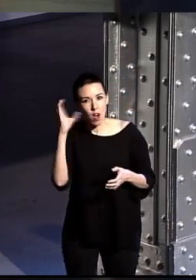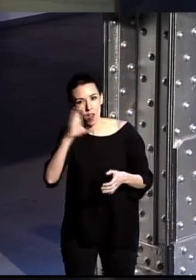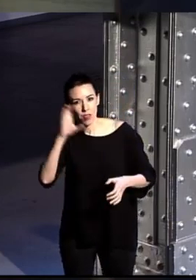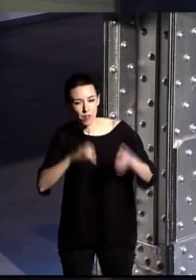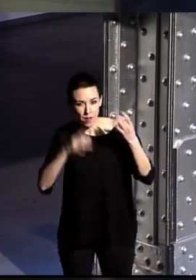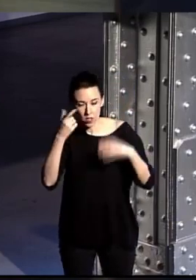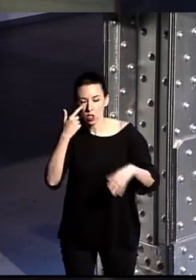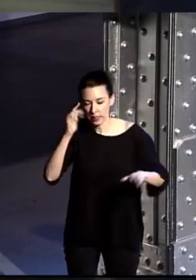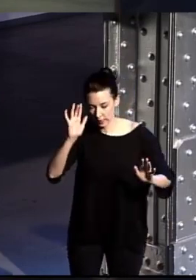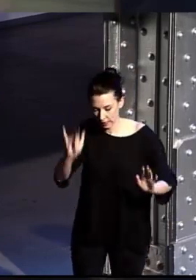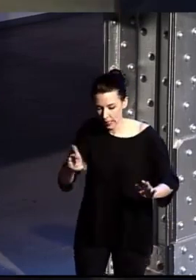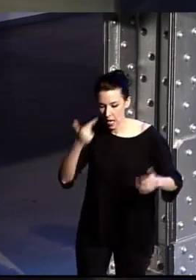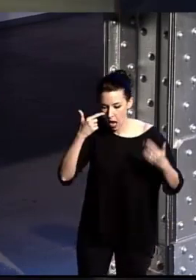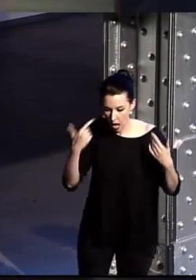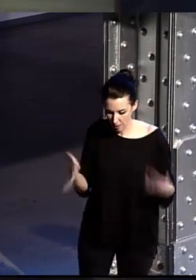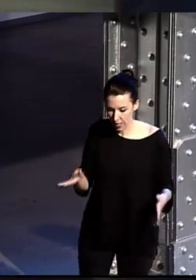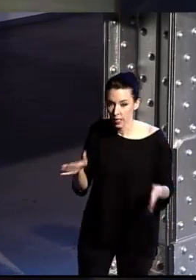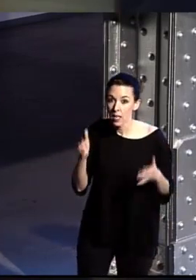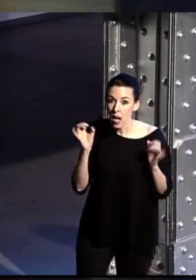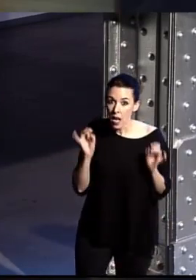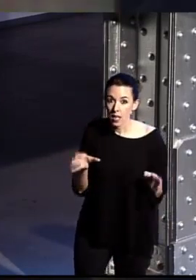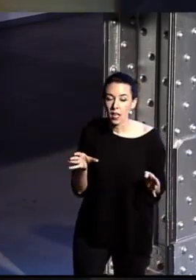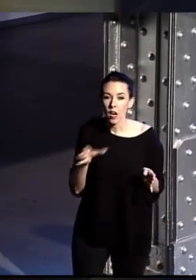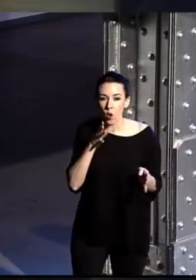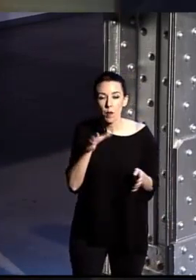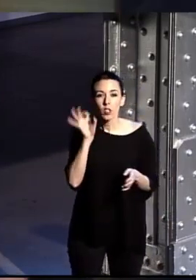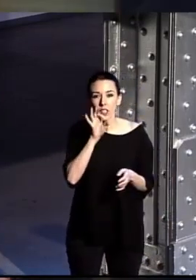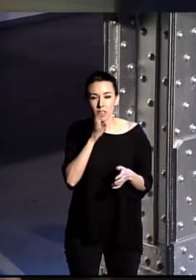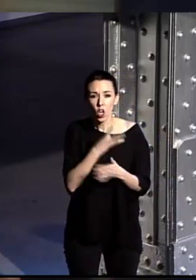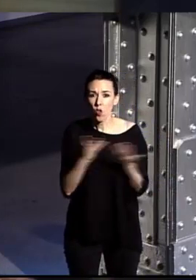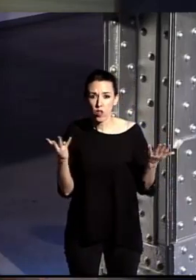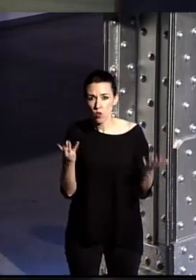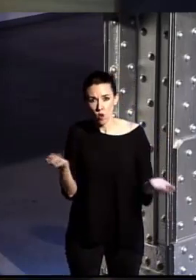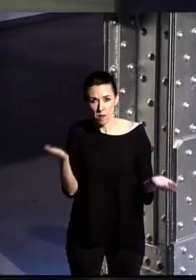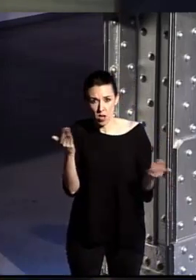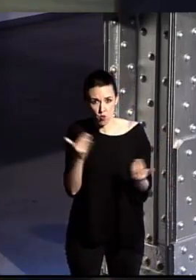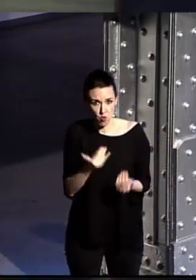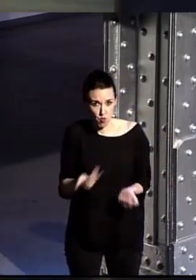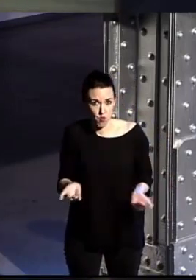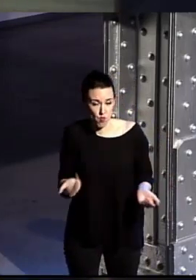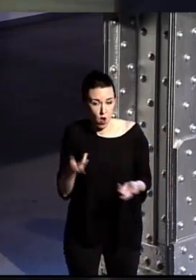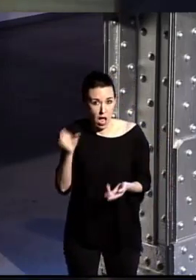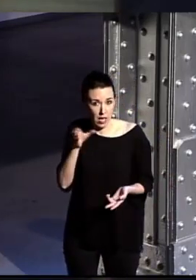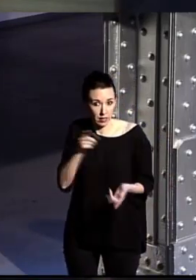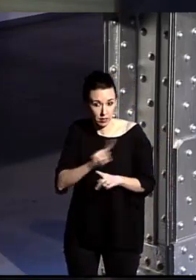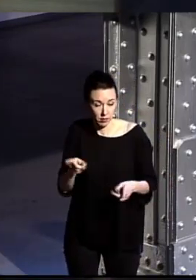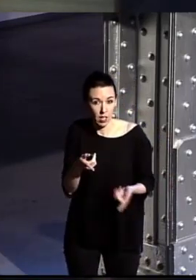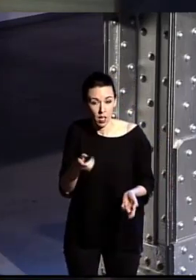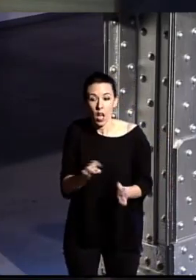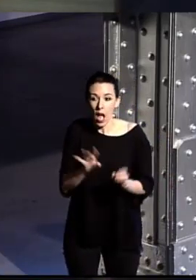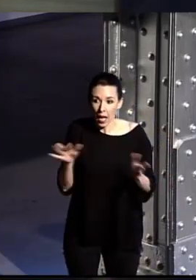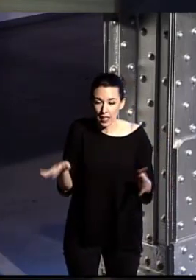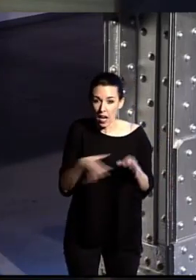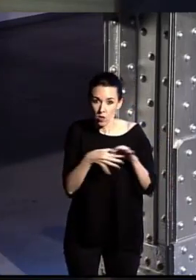yo creo. Sí, a ver, Es una saliéndonos, autoridad claro, digamos en el siglo XIX no teníamos la ciencia. Es que Verne Eso nos iba llega en el muy 20, poco ¿no? más Claro, allá. es que estaba